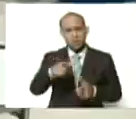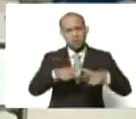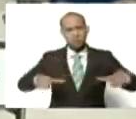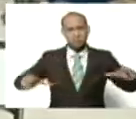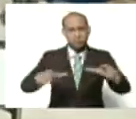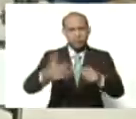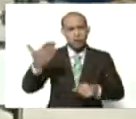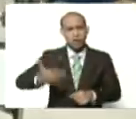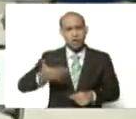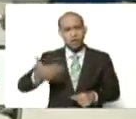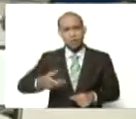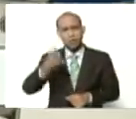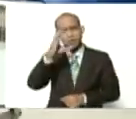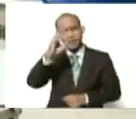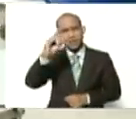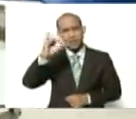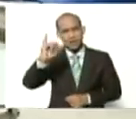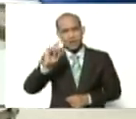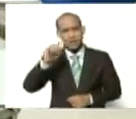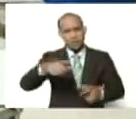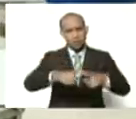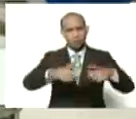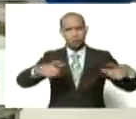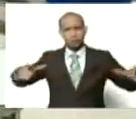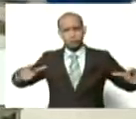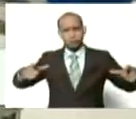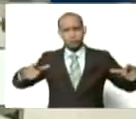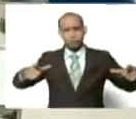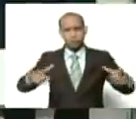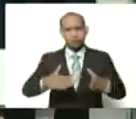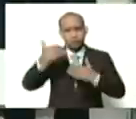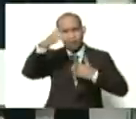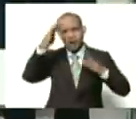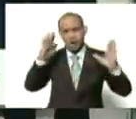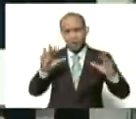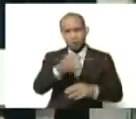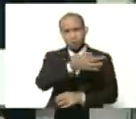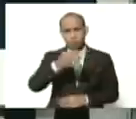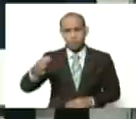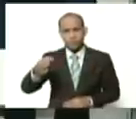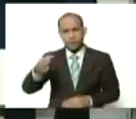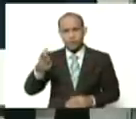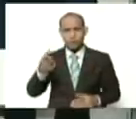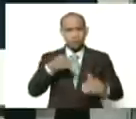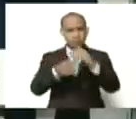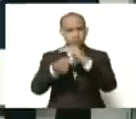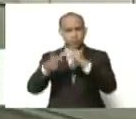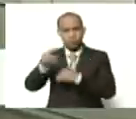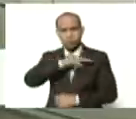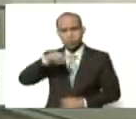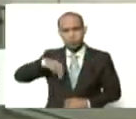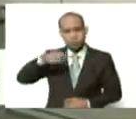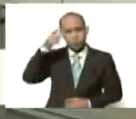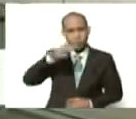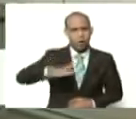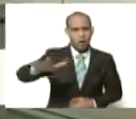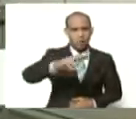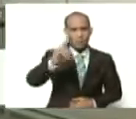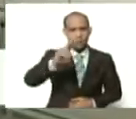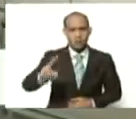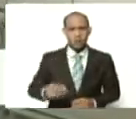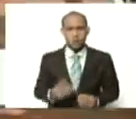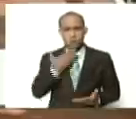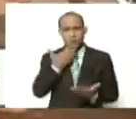parte importante del CDI y además incrementar la calidad con la que se prestan los servicios asistenciales acá para nuestro pueblo venezolano.